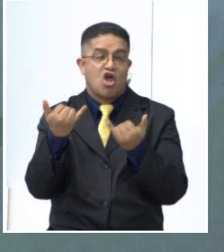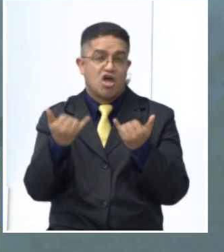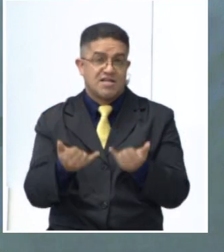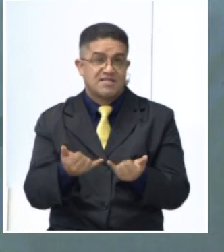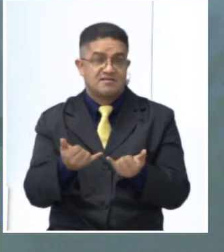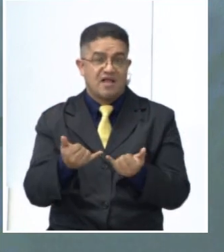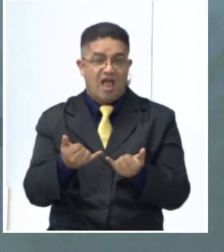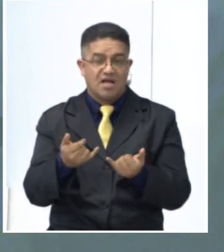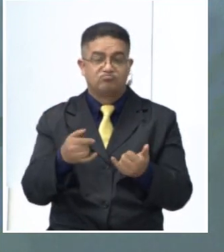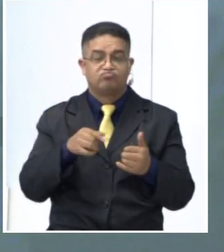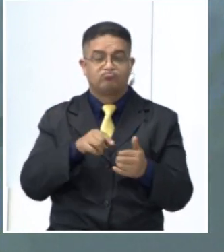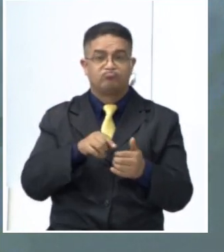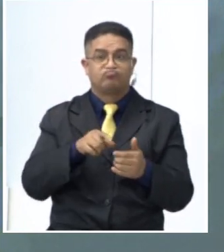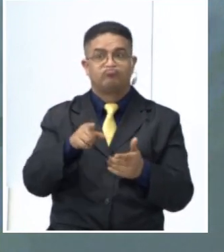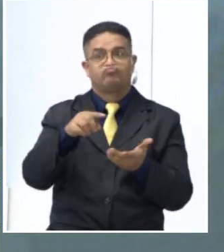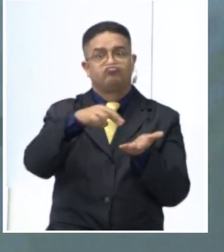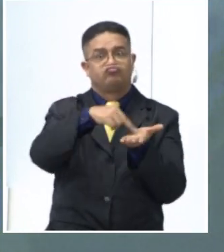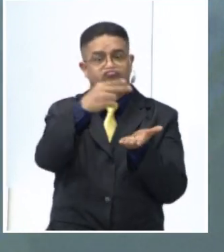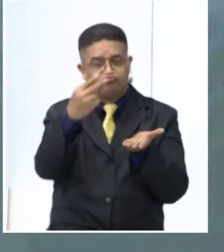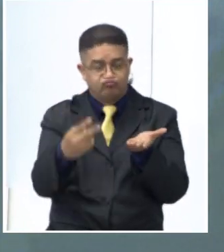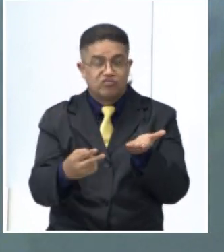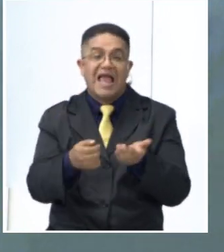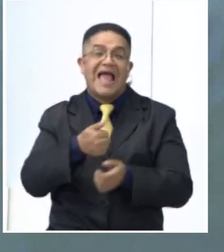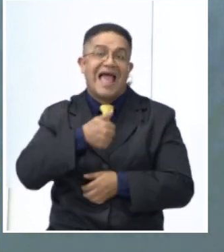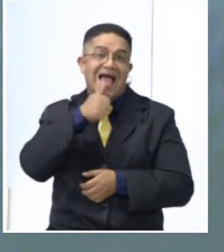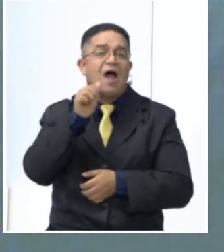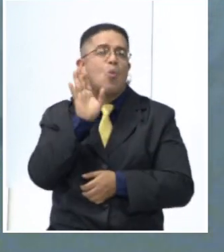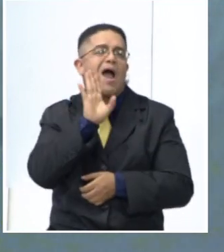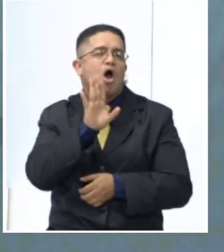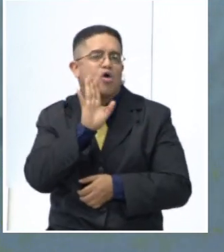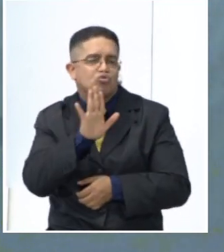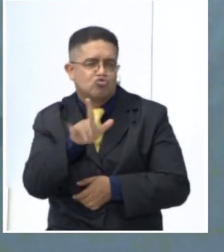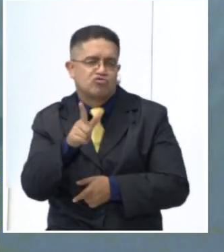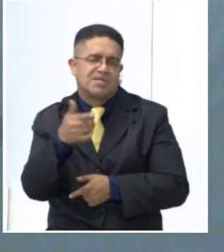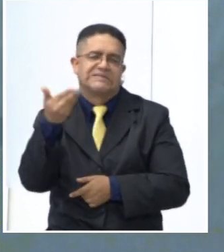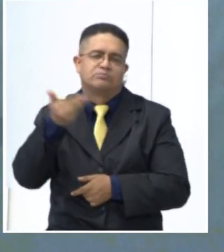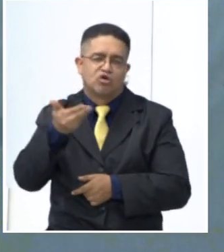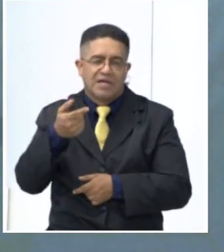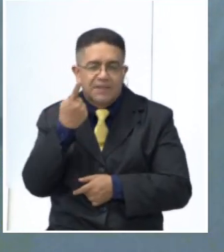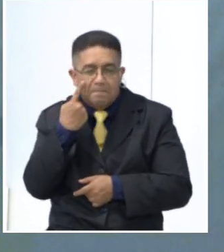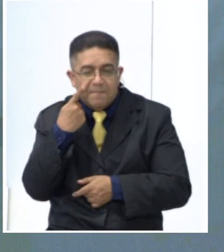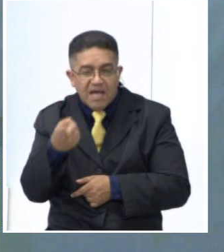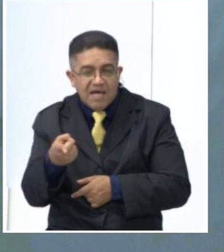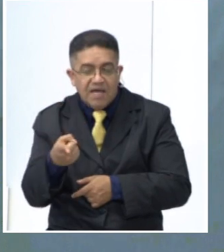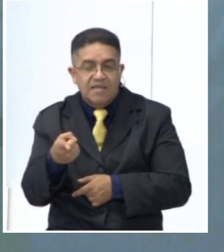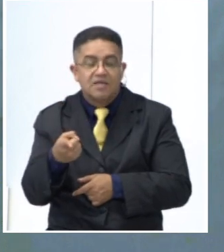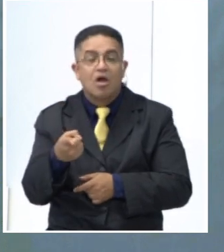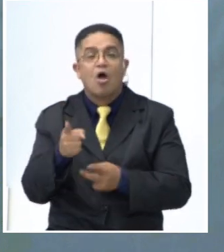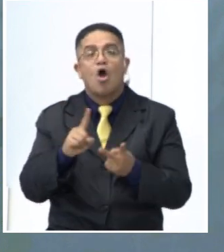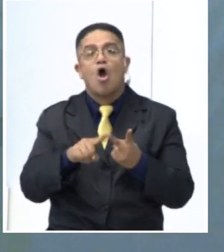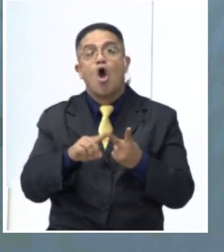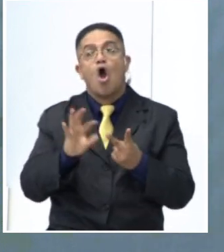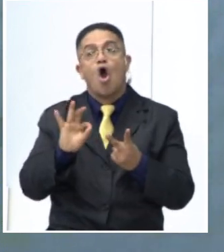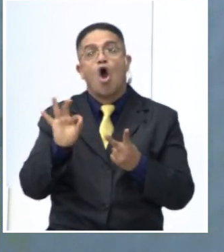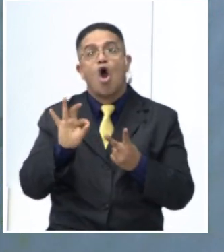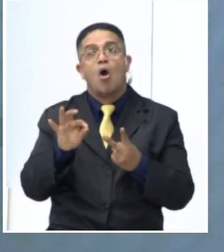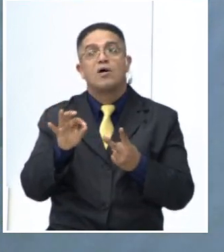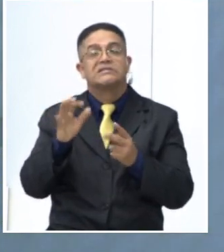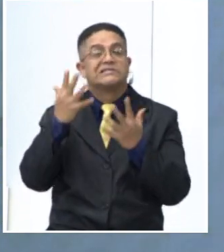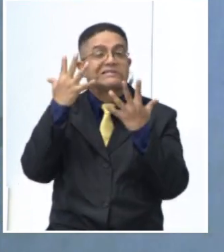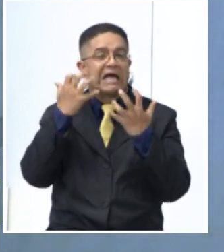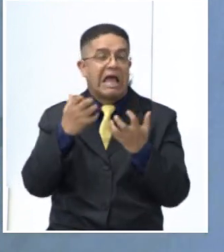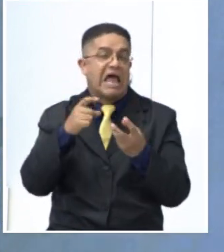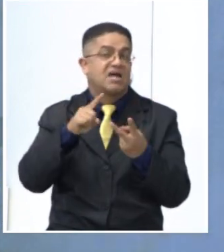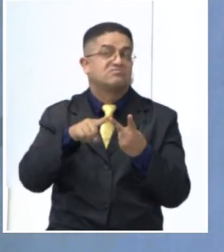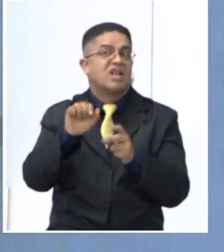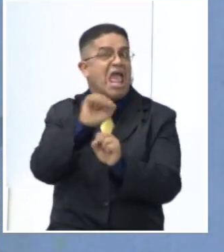baños de inmersión en aguas que pensemos que están contaminadas. Es importante, si es posible, secar un poquito el oído, no introducir